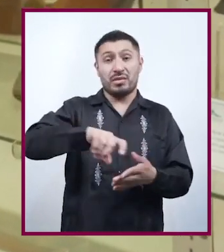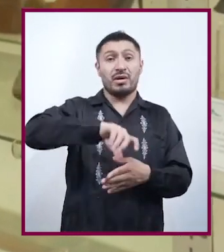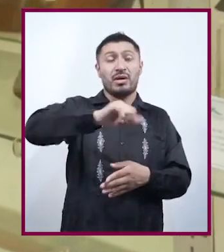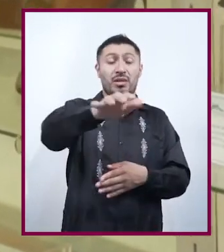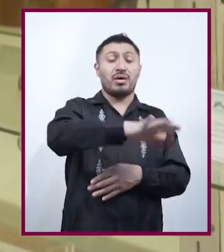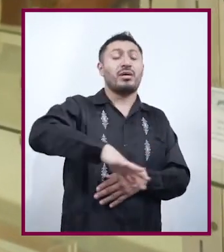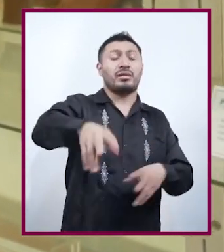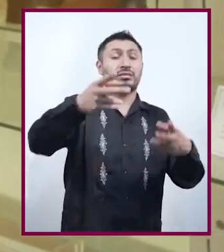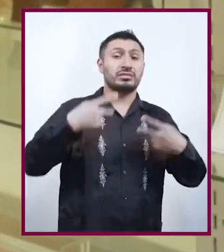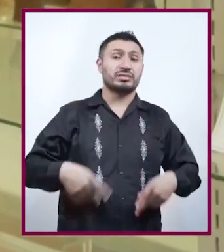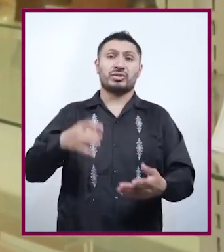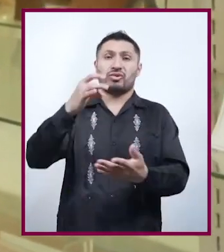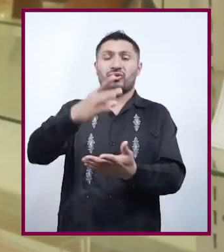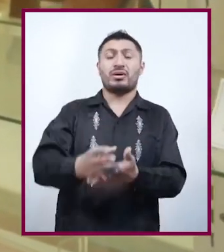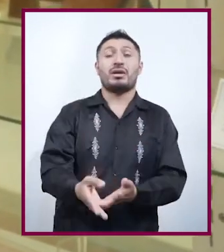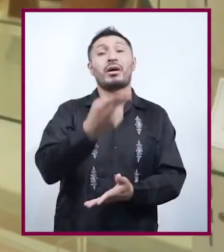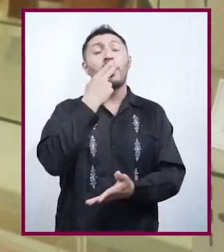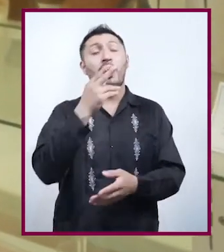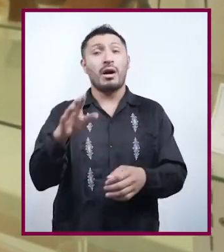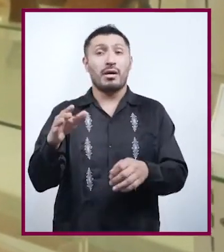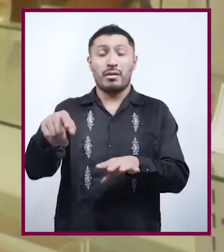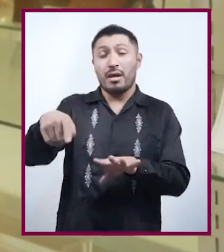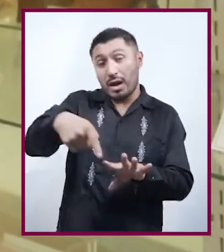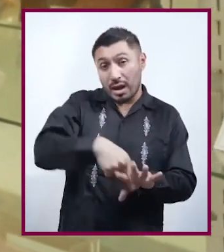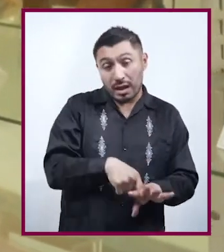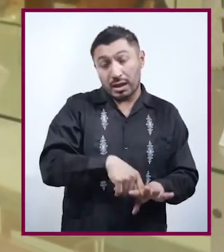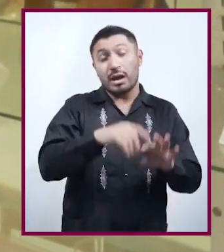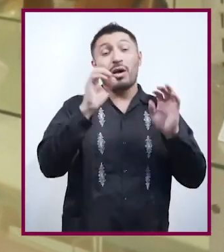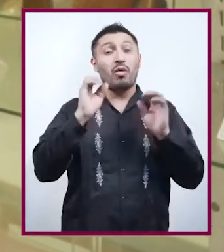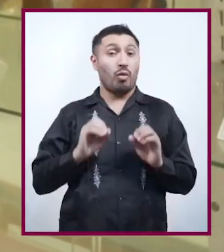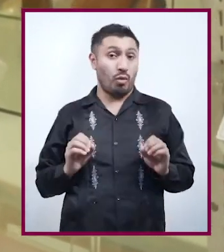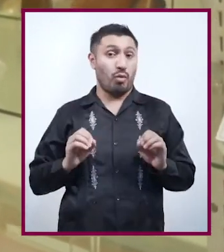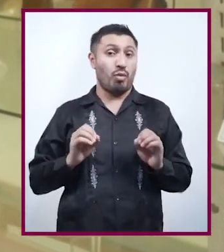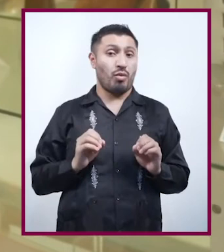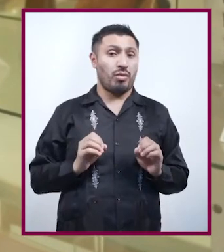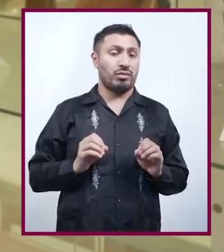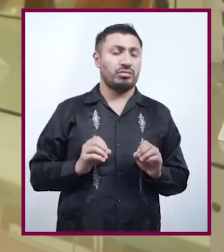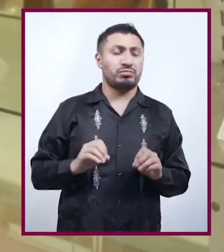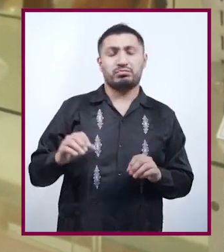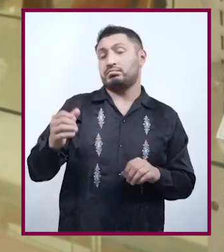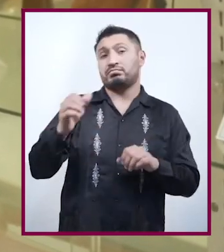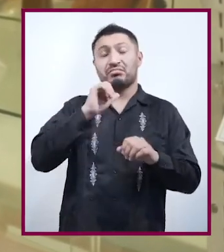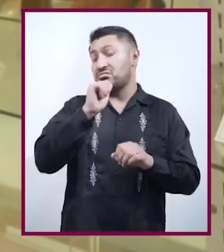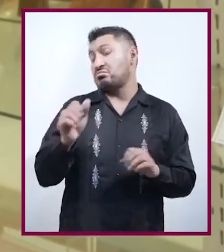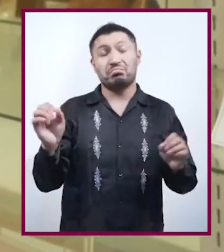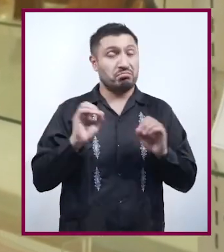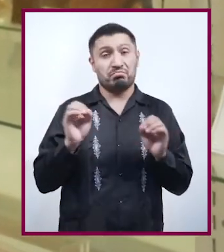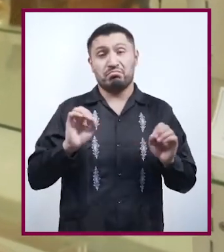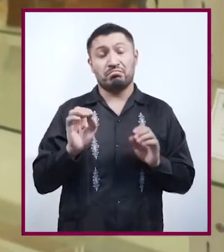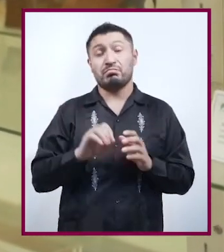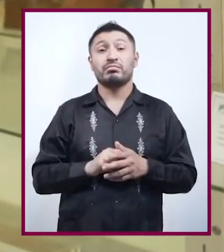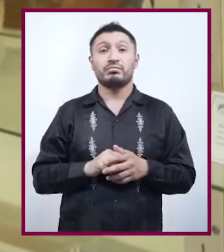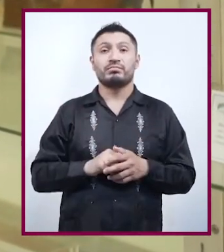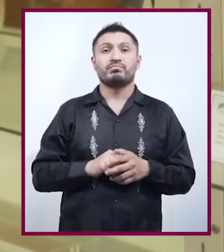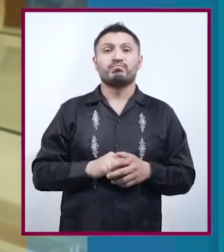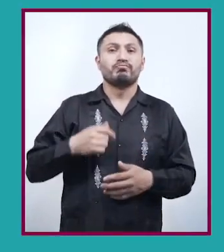El resto de la población únicamente usaba sandalia o iba